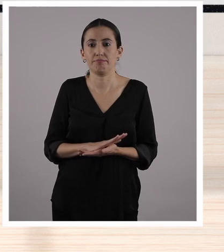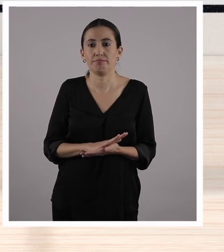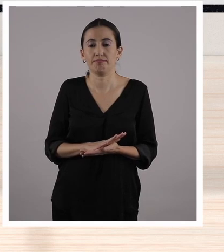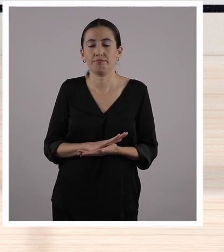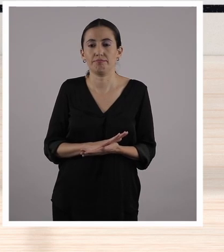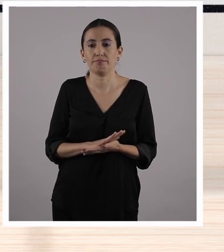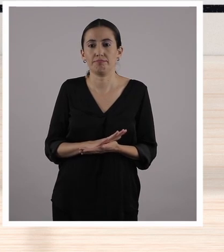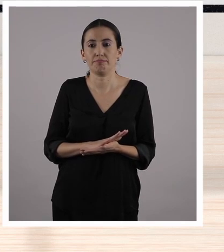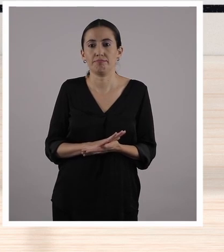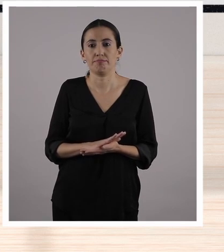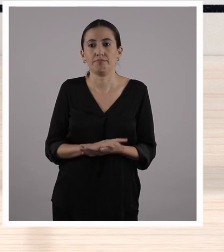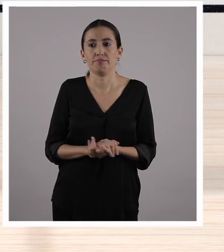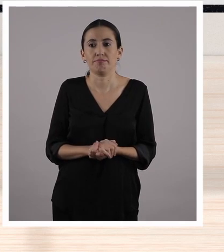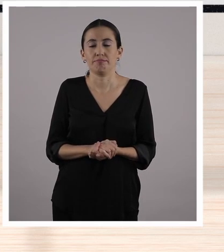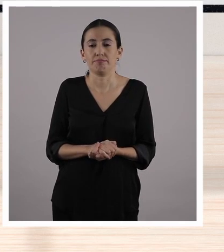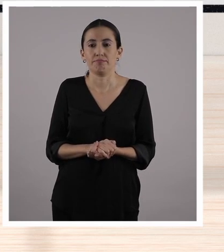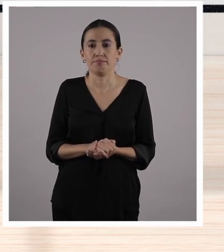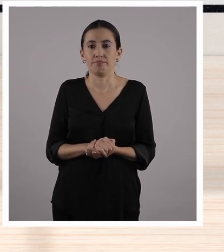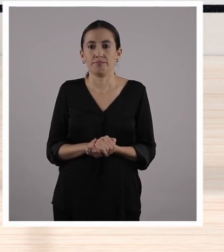reales